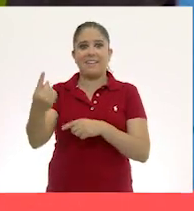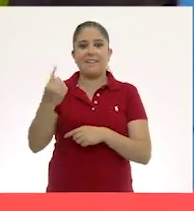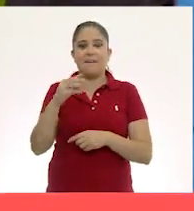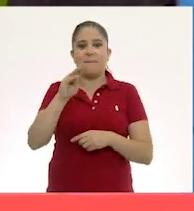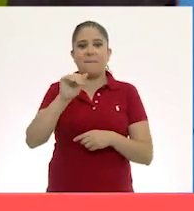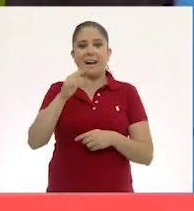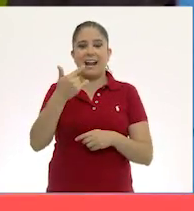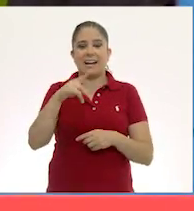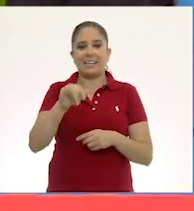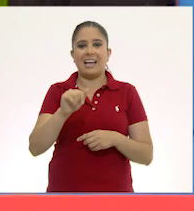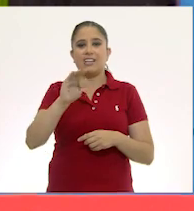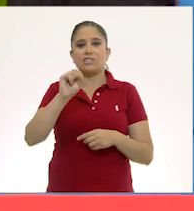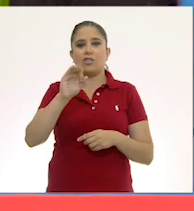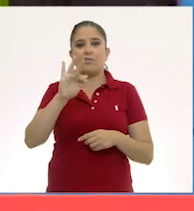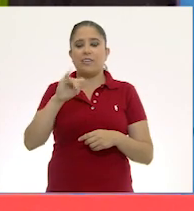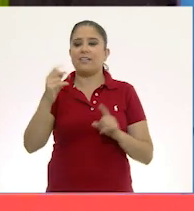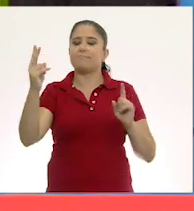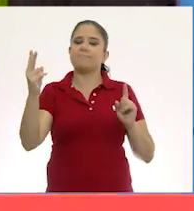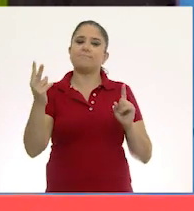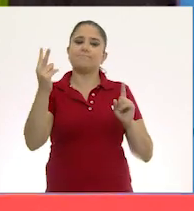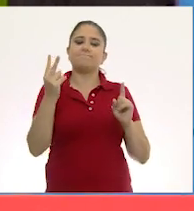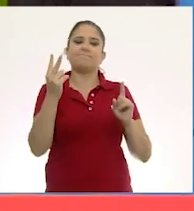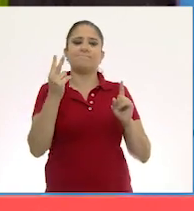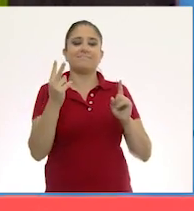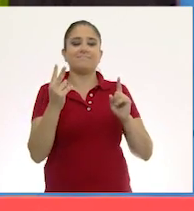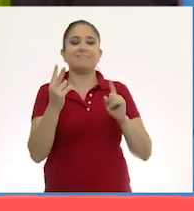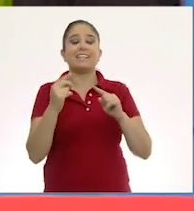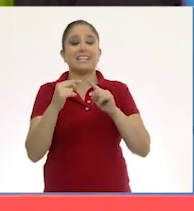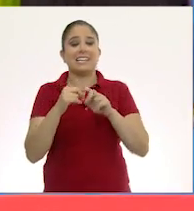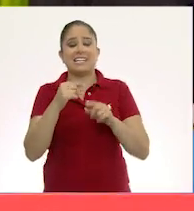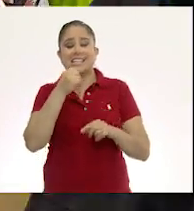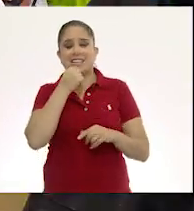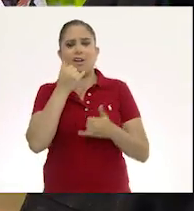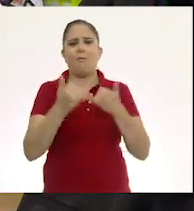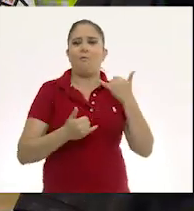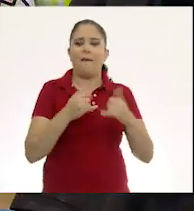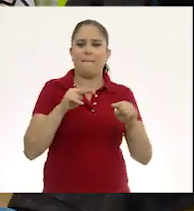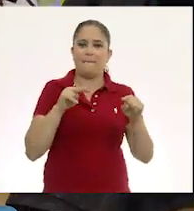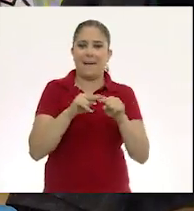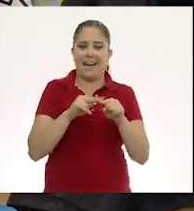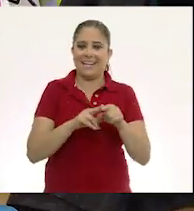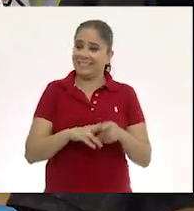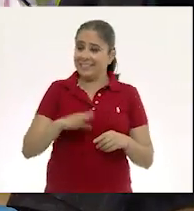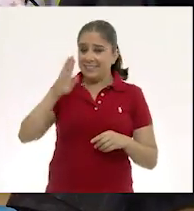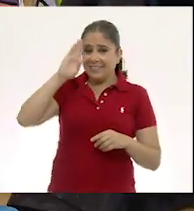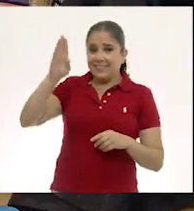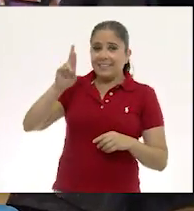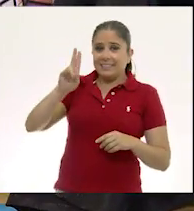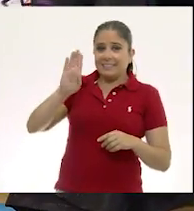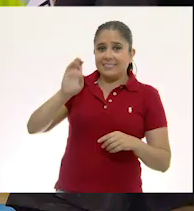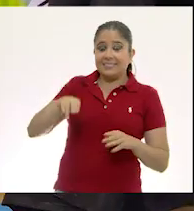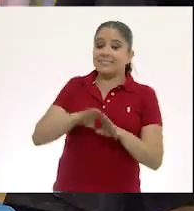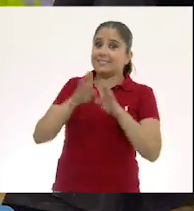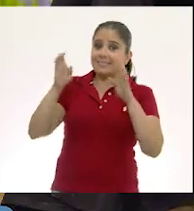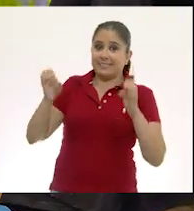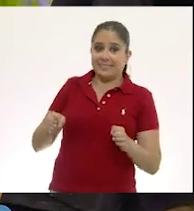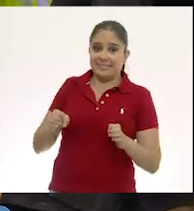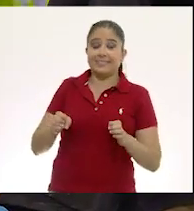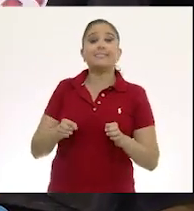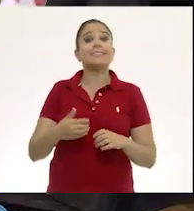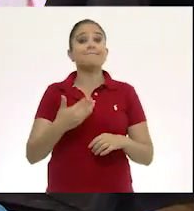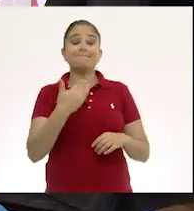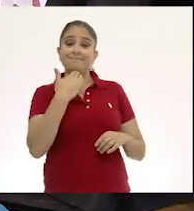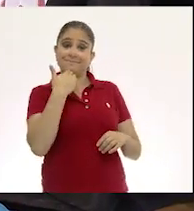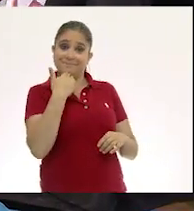y Sofía, dos niñas que también estaban en el parque. Hola, Rubén, ¿cómo estás? Muy